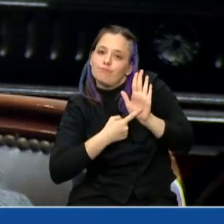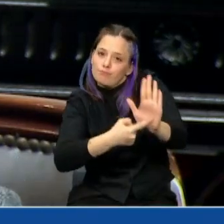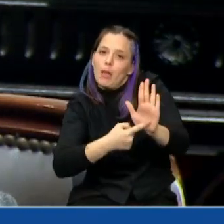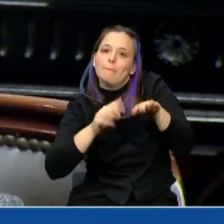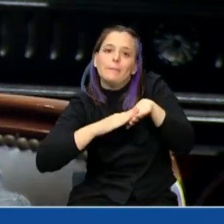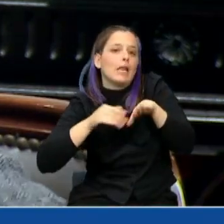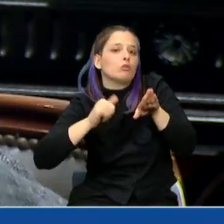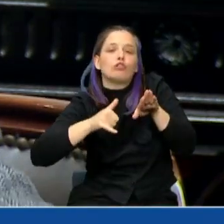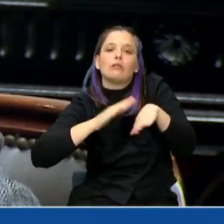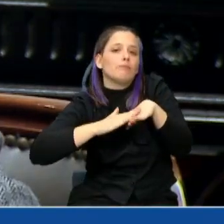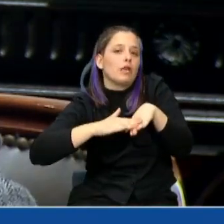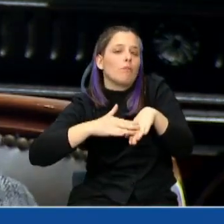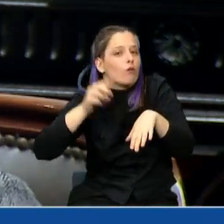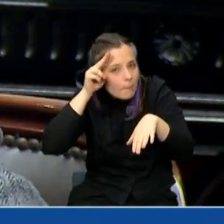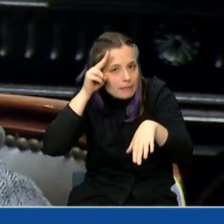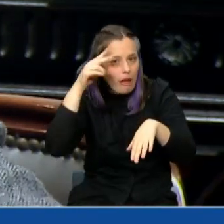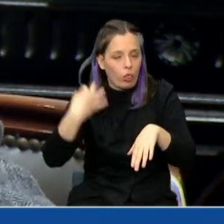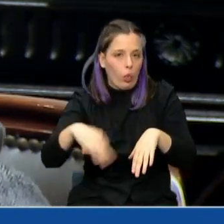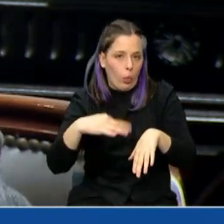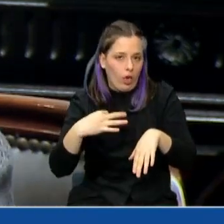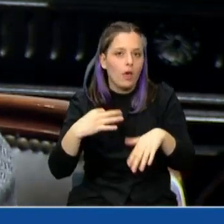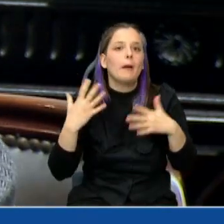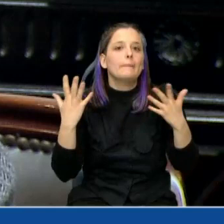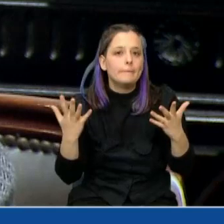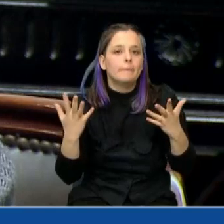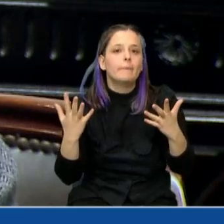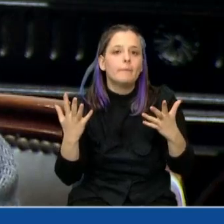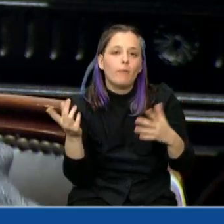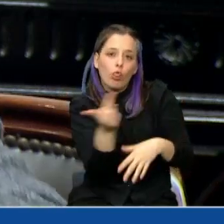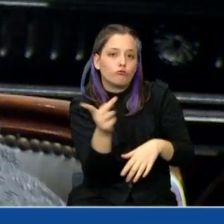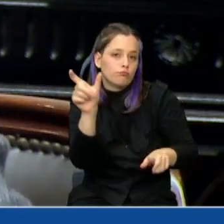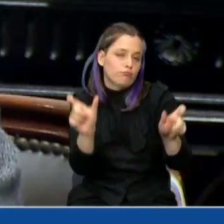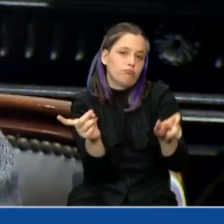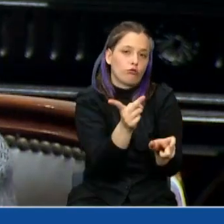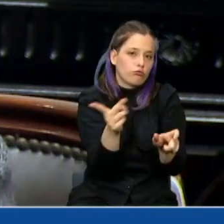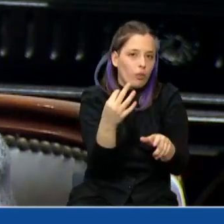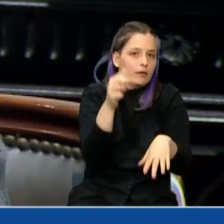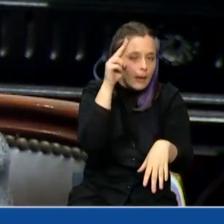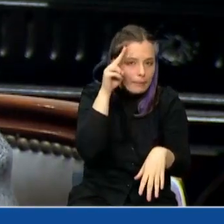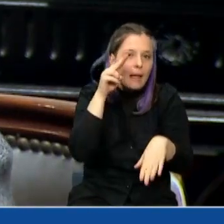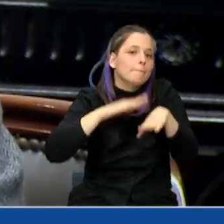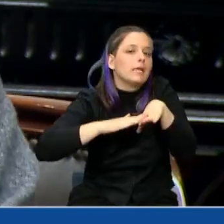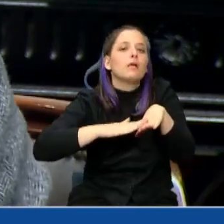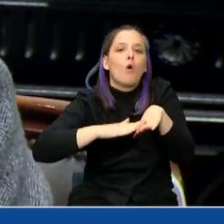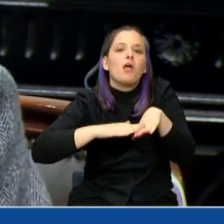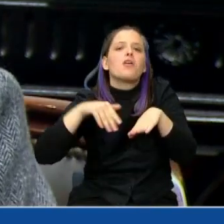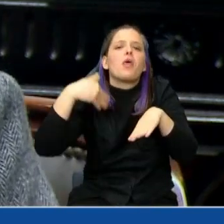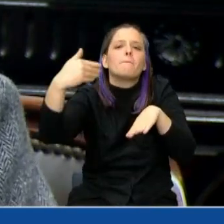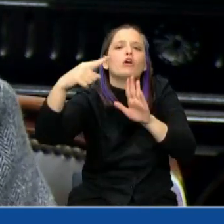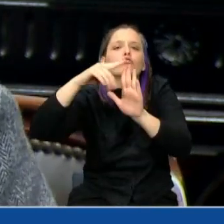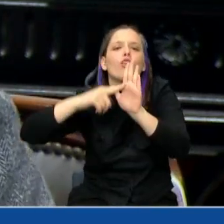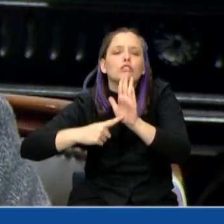mínimo no disponible por las partes, a partir del cual el resto de las condiciones eran